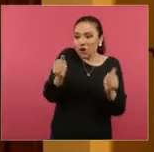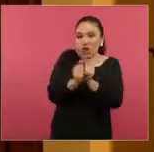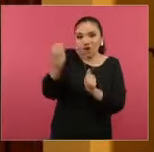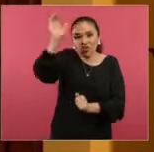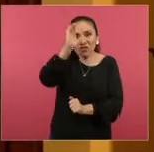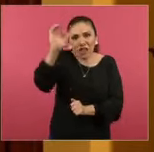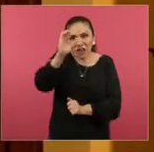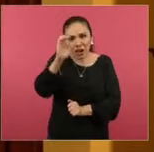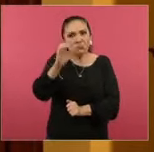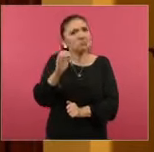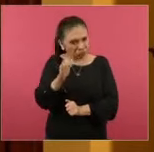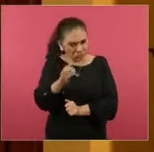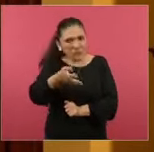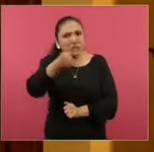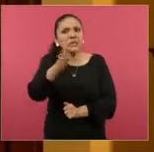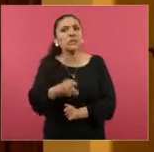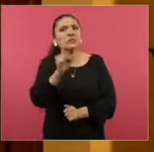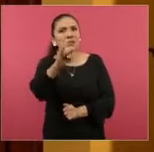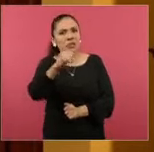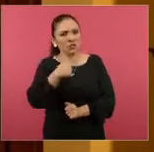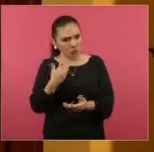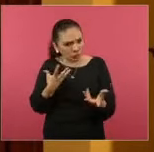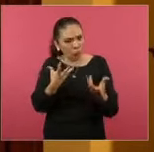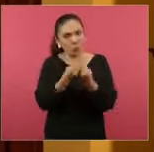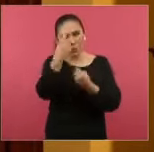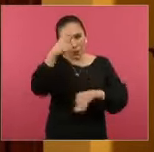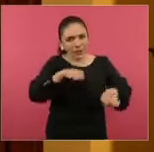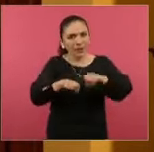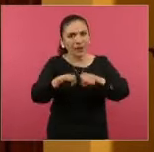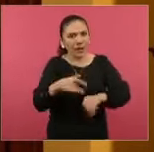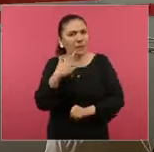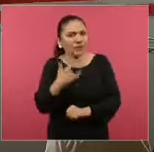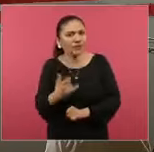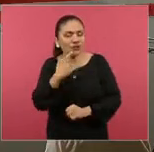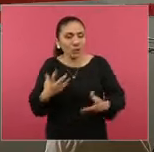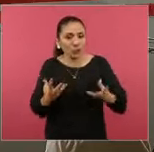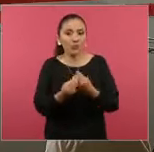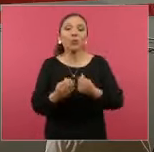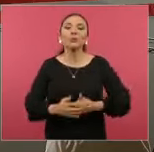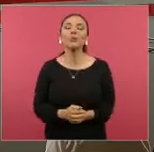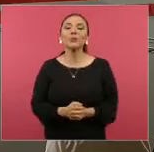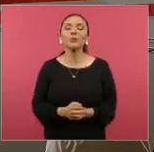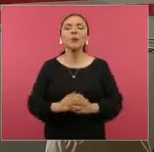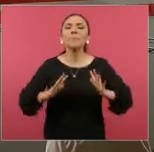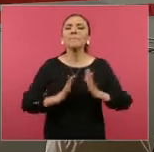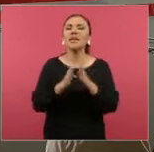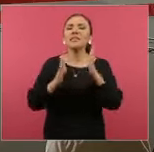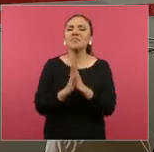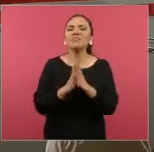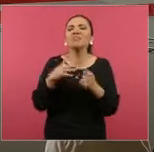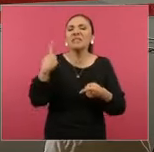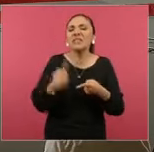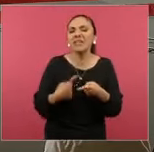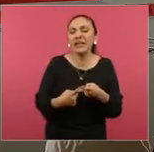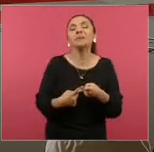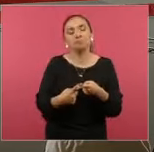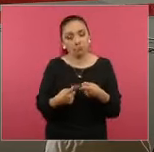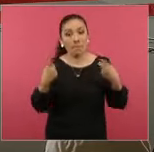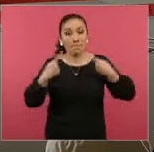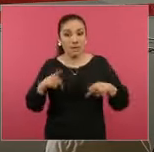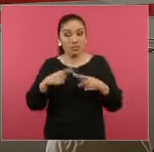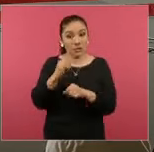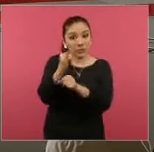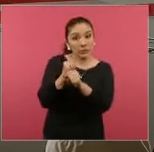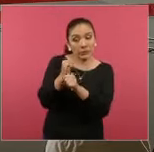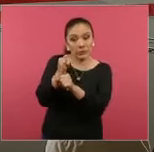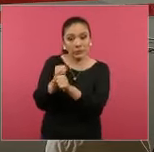al llamado de trabajar voluntariamente y se sumó al esfuerzo. ¿Quiénes participaron? Participaron